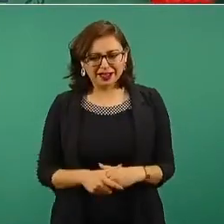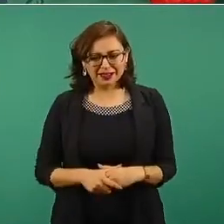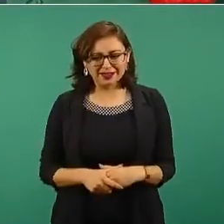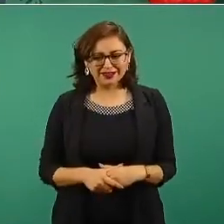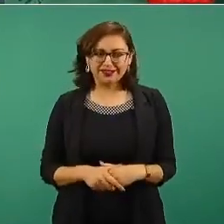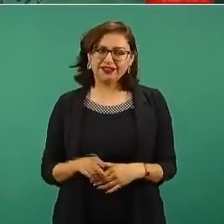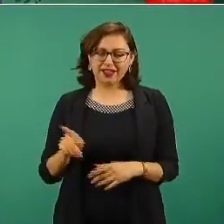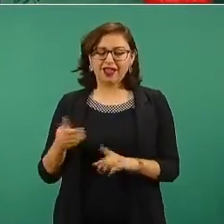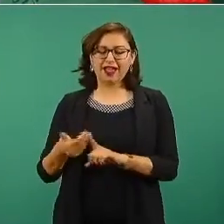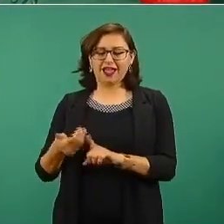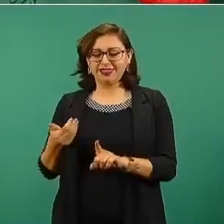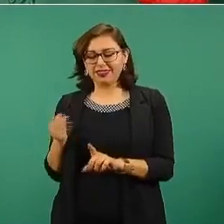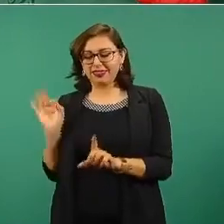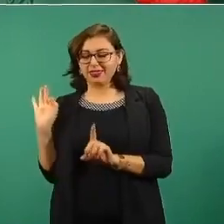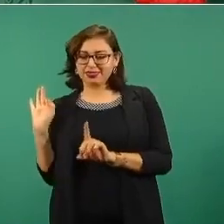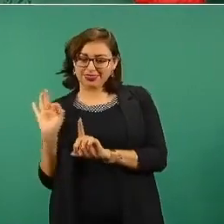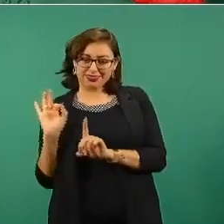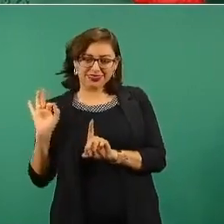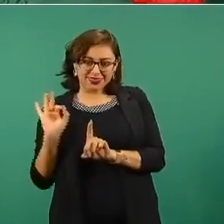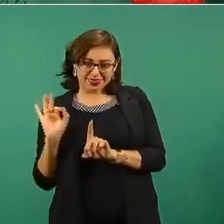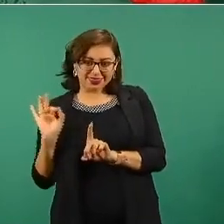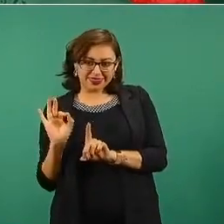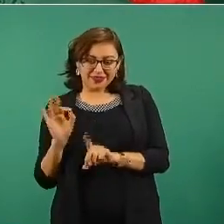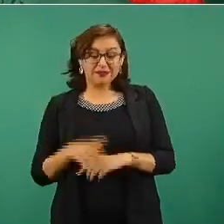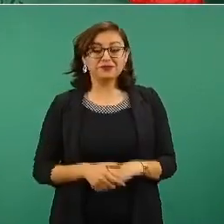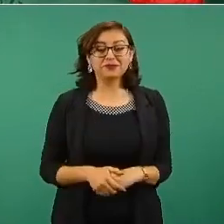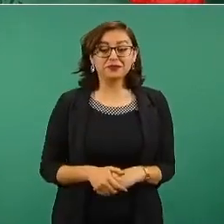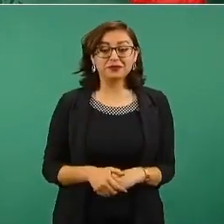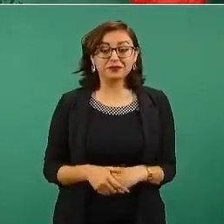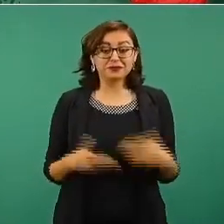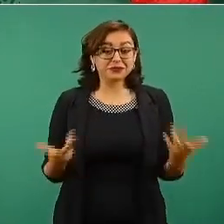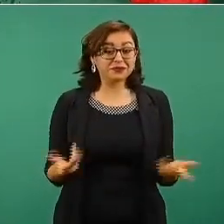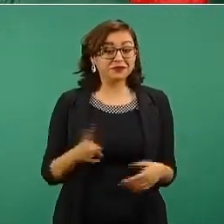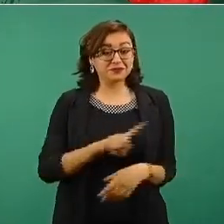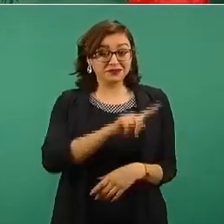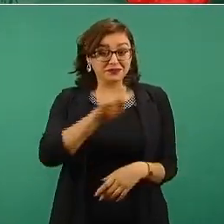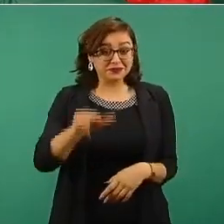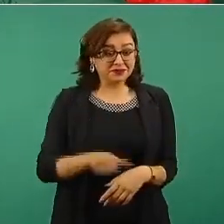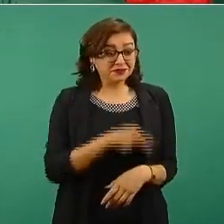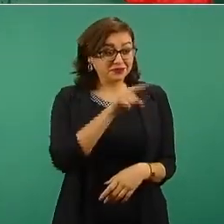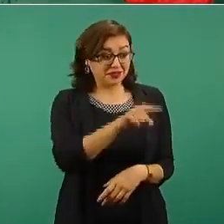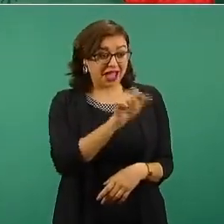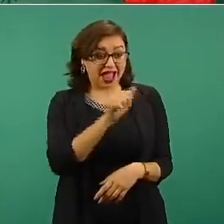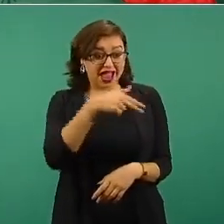viene a hacerme lo mismo Ricardo.